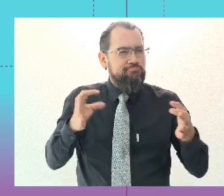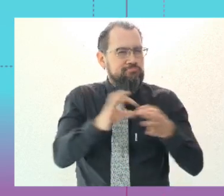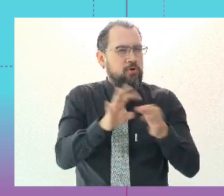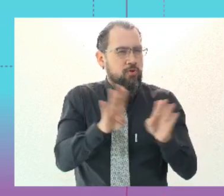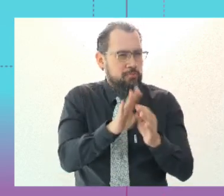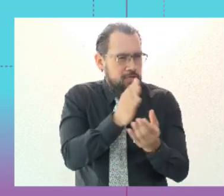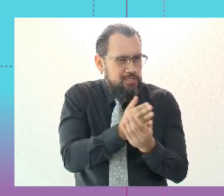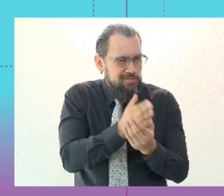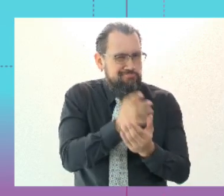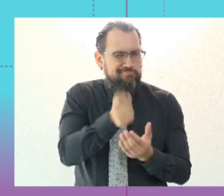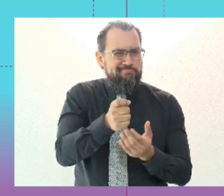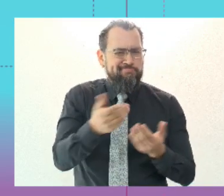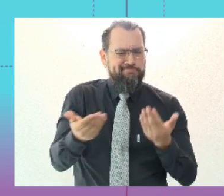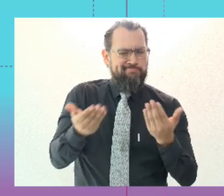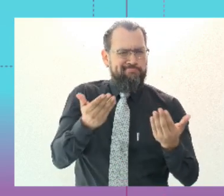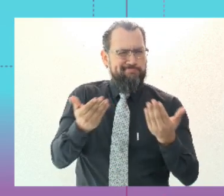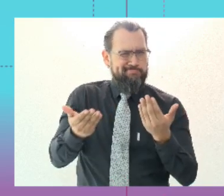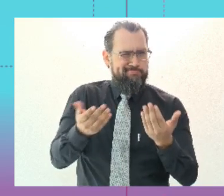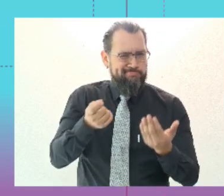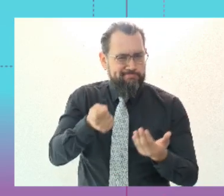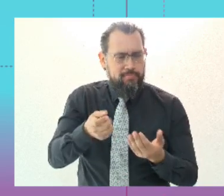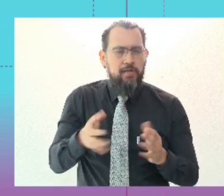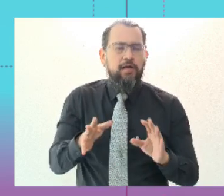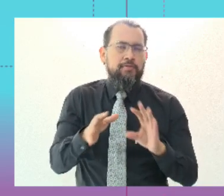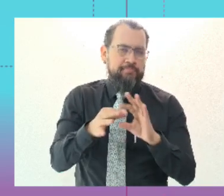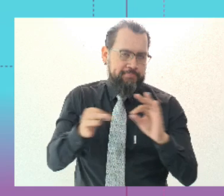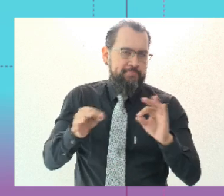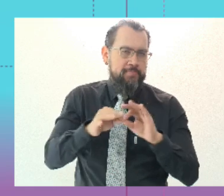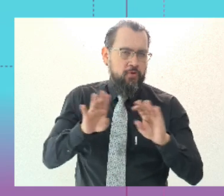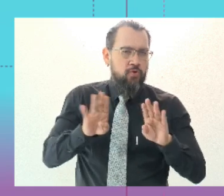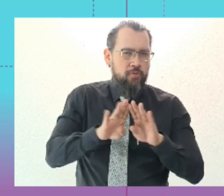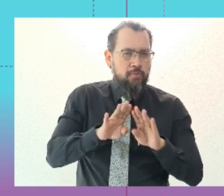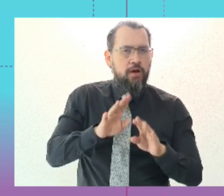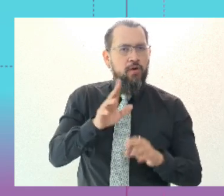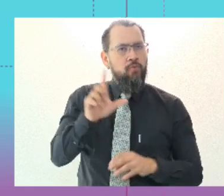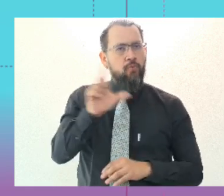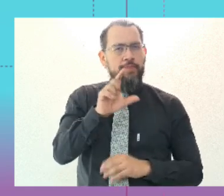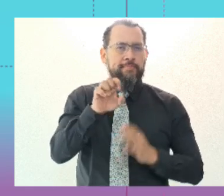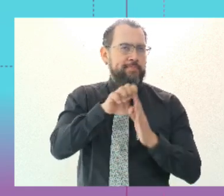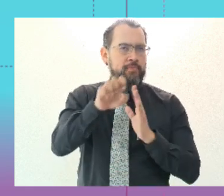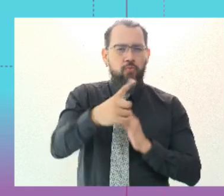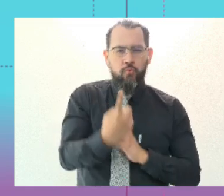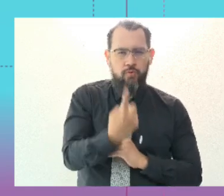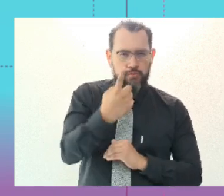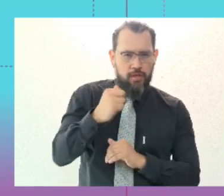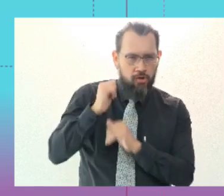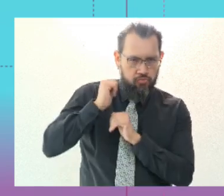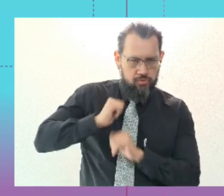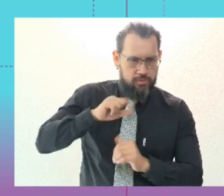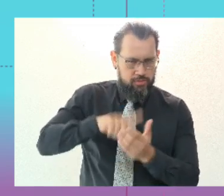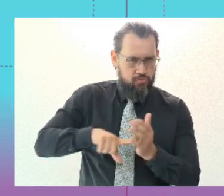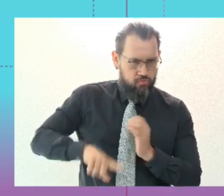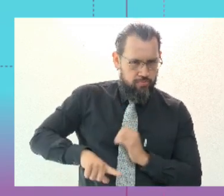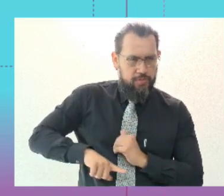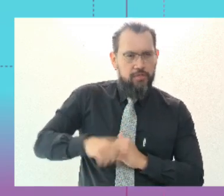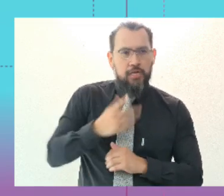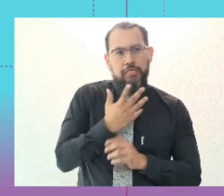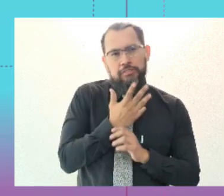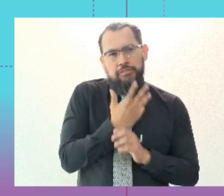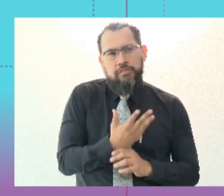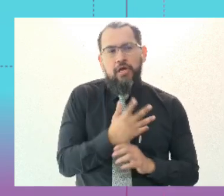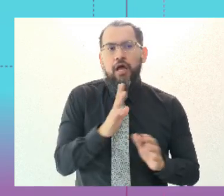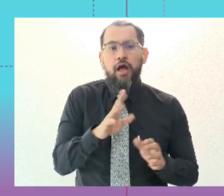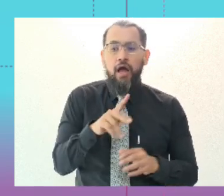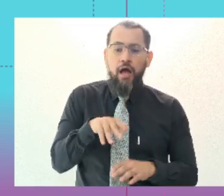¿sí? ¿Cómo la distinguimos muy claramente? Yo insisto, cuando una autoridad se refiere a que se le violentan sus